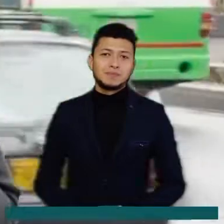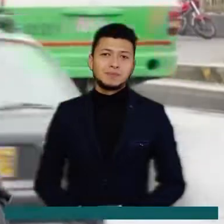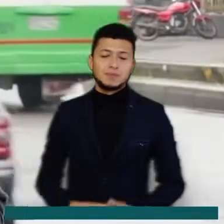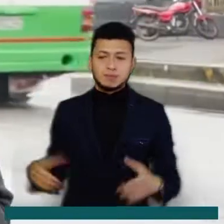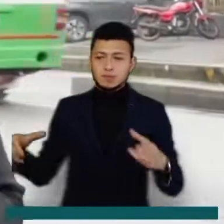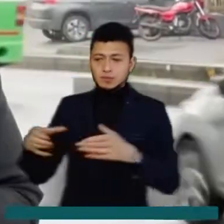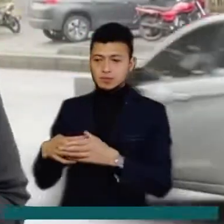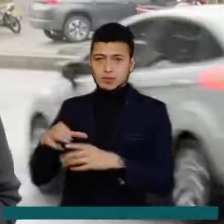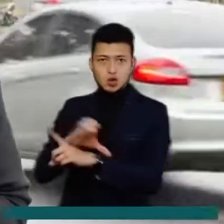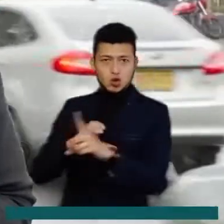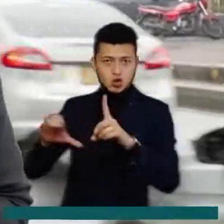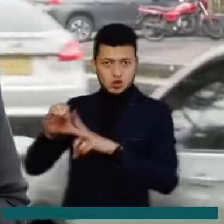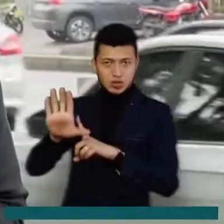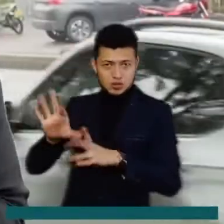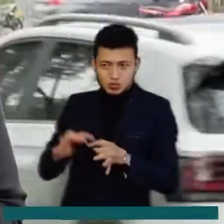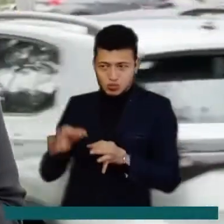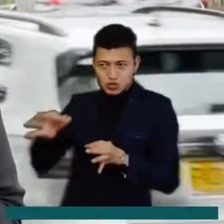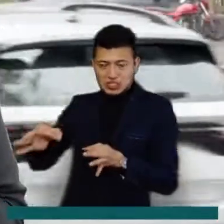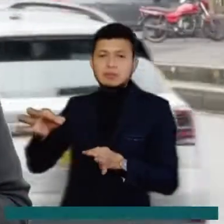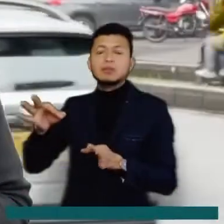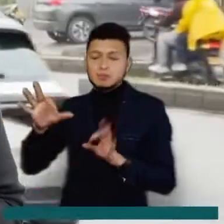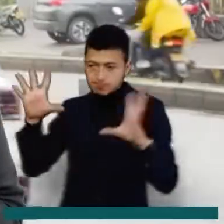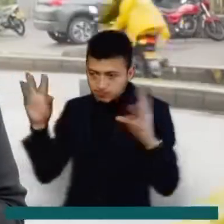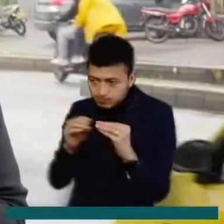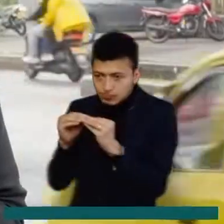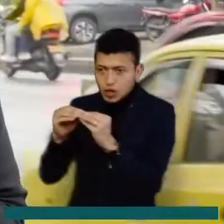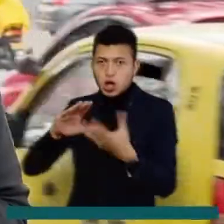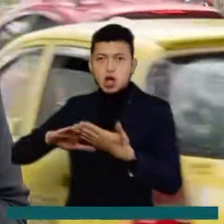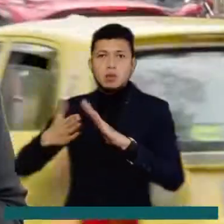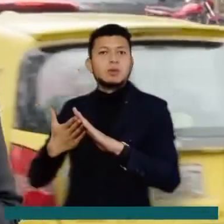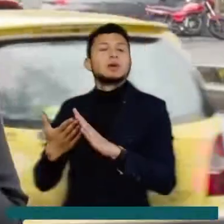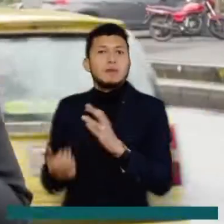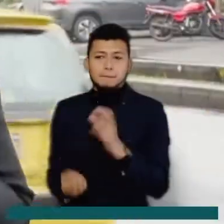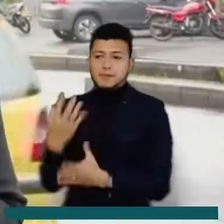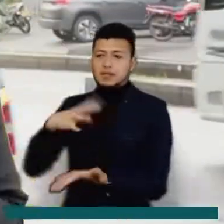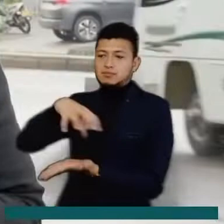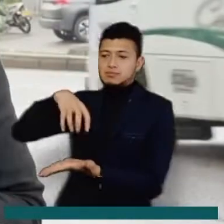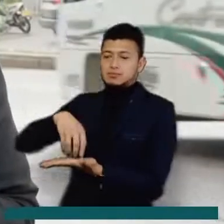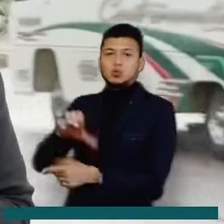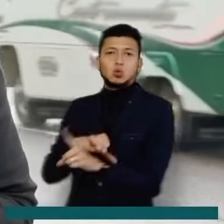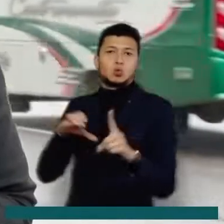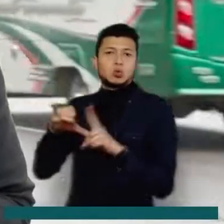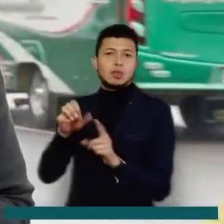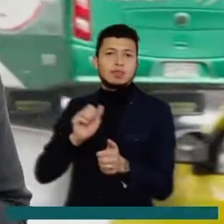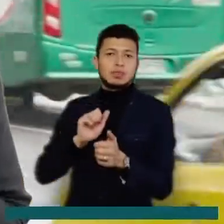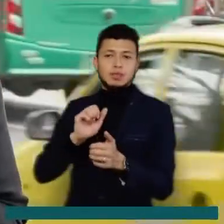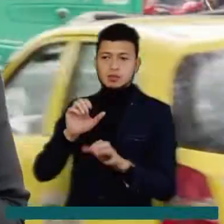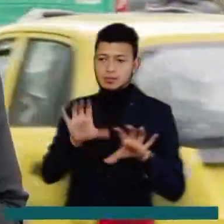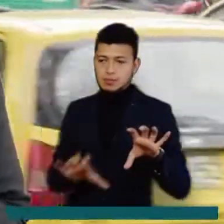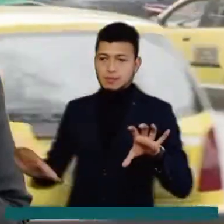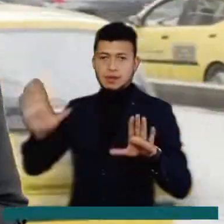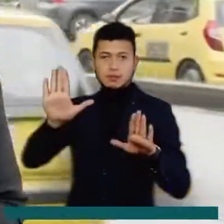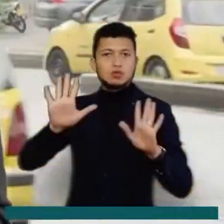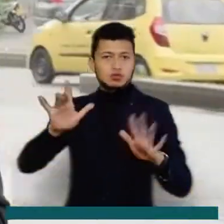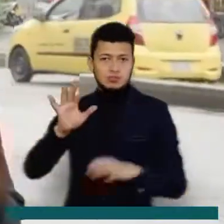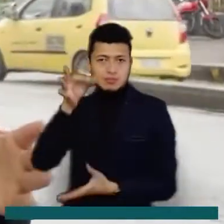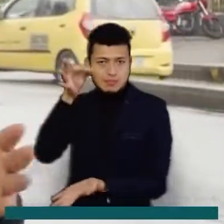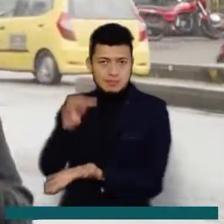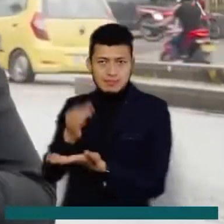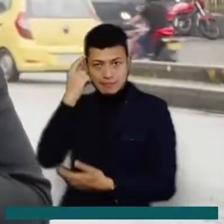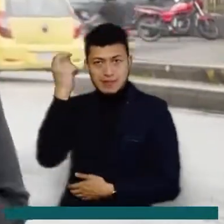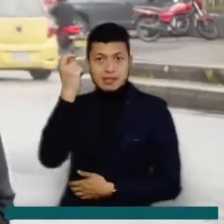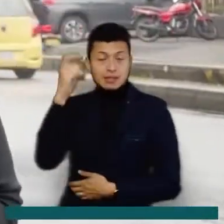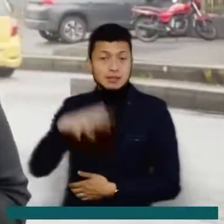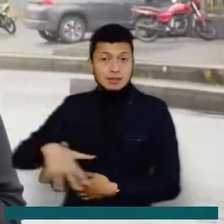La Corporación Cultural Municipal Corcumbi socializó con la comunidad lo que será el gran centro cultural de la capital del departamento del Meta y que